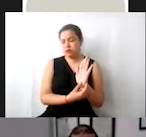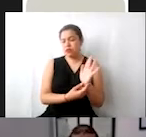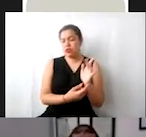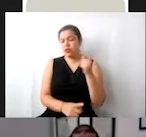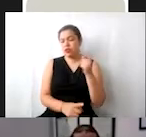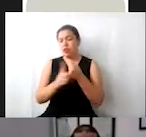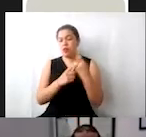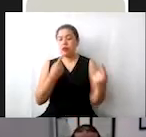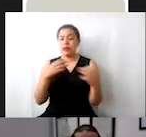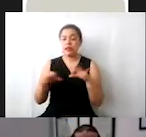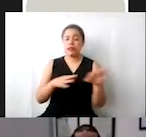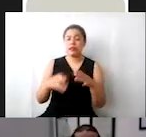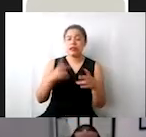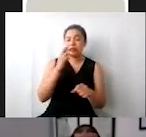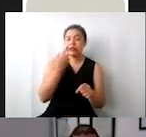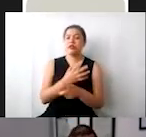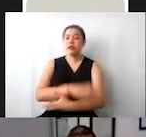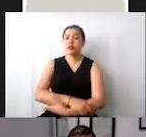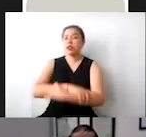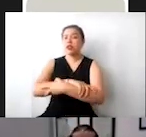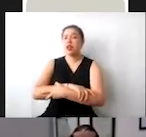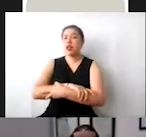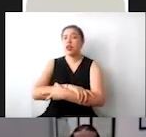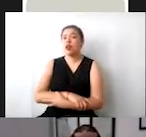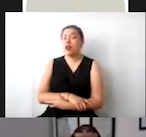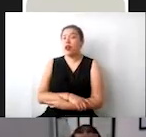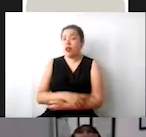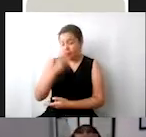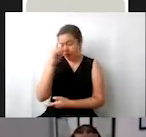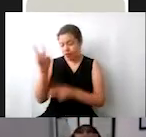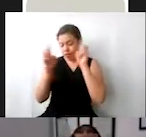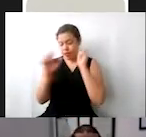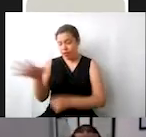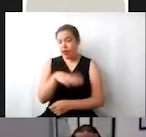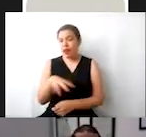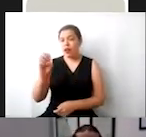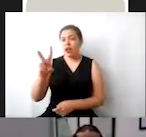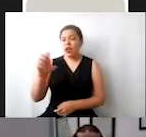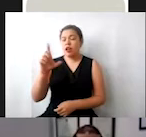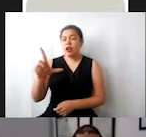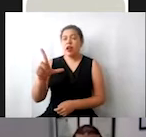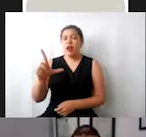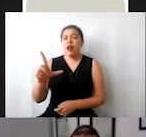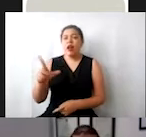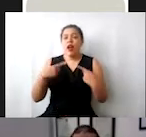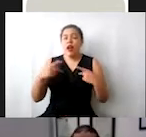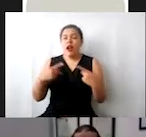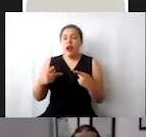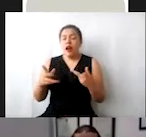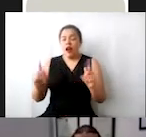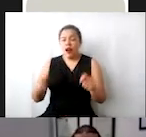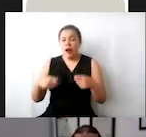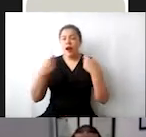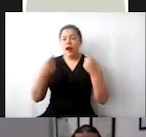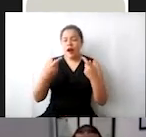la responsabilidad solidaria, como en materia civil, es que el acreedor, en este caso el trabajador,